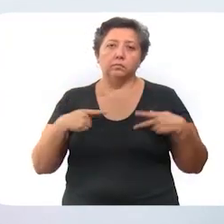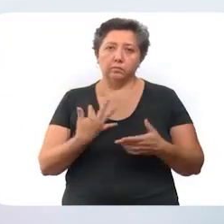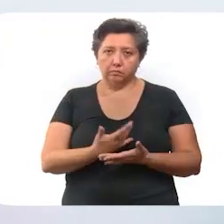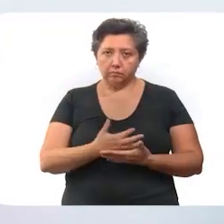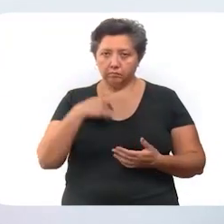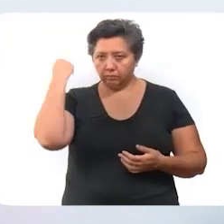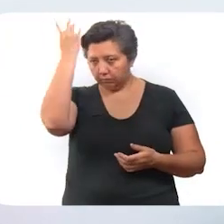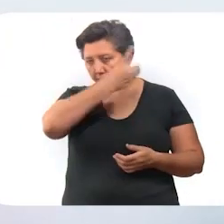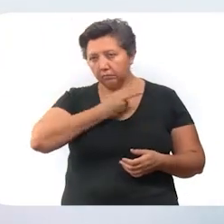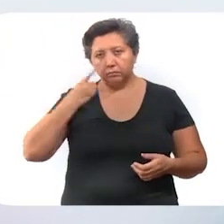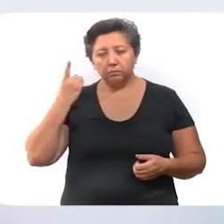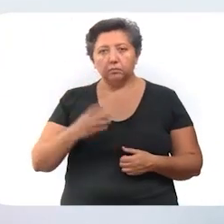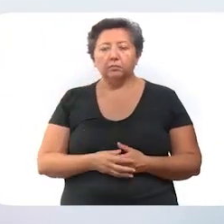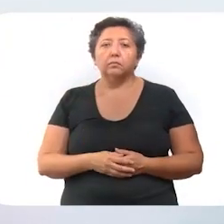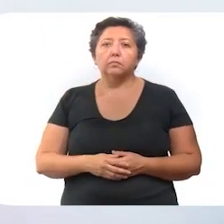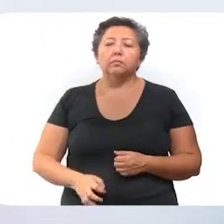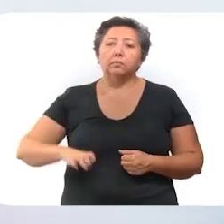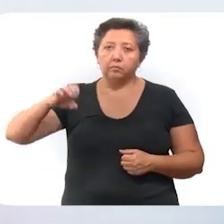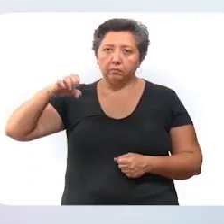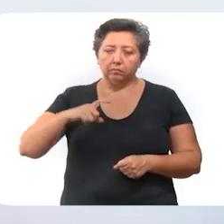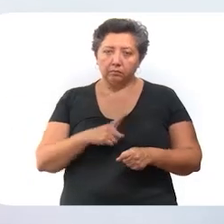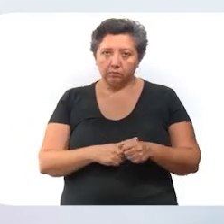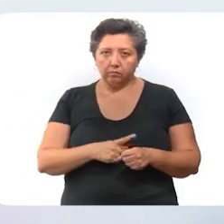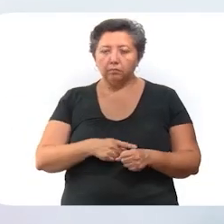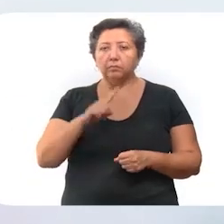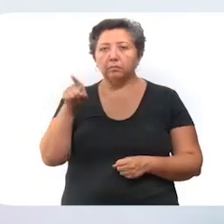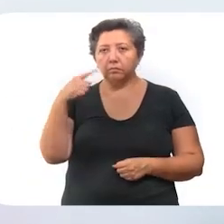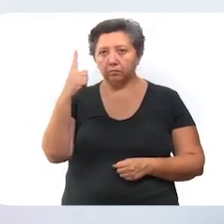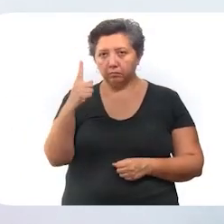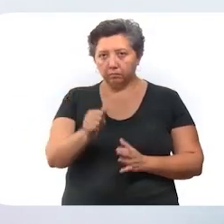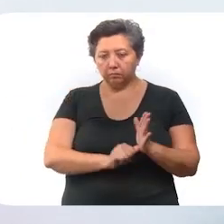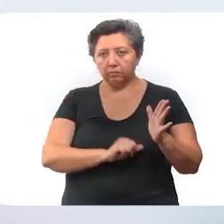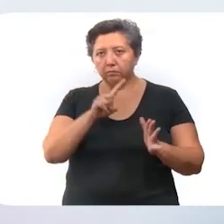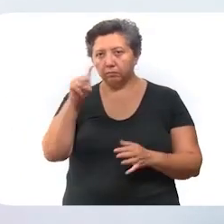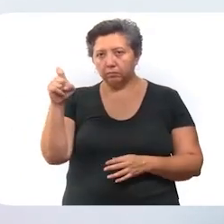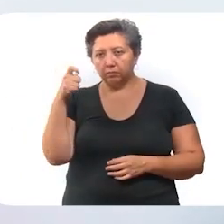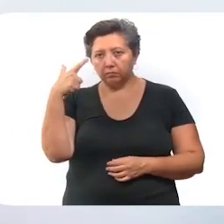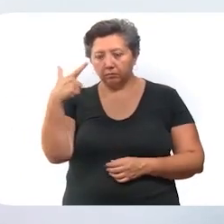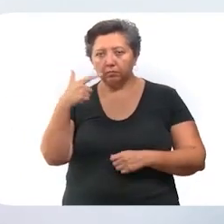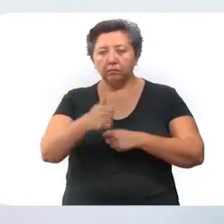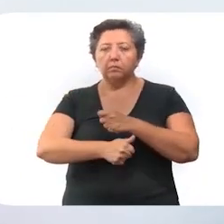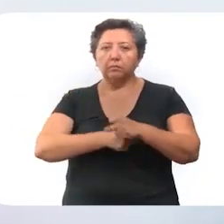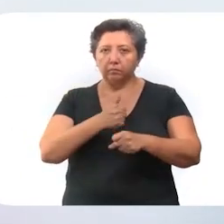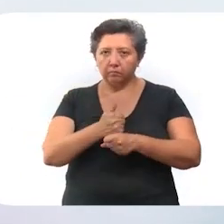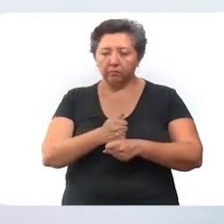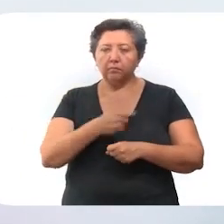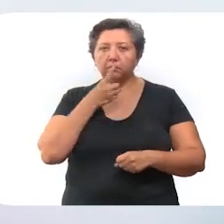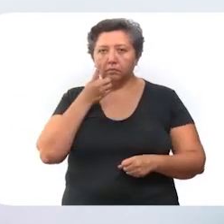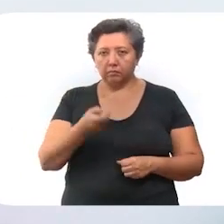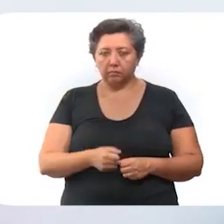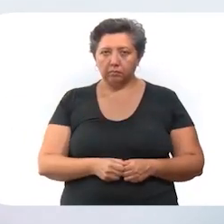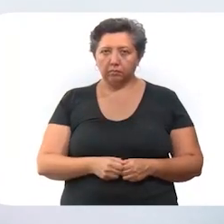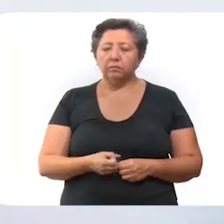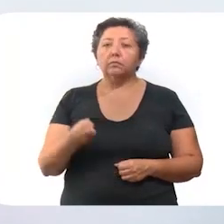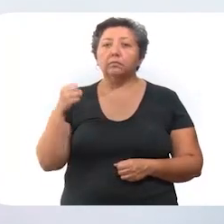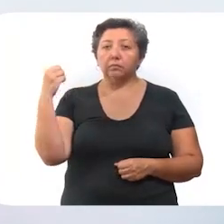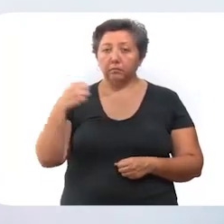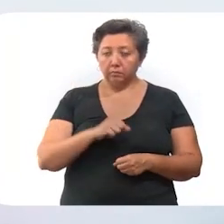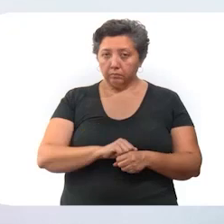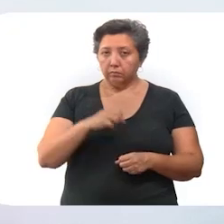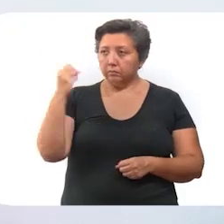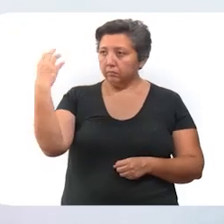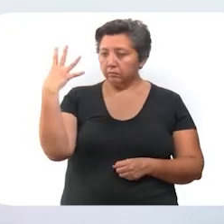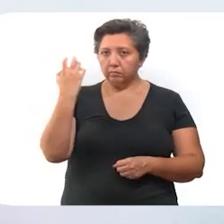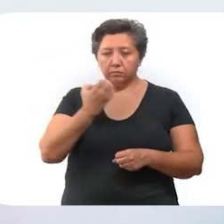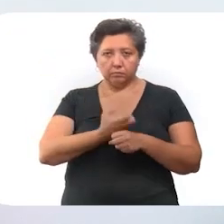otros pacientes a la espera de diagnóstico. El rango de edad de los casos es de un mes a 107 años. Los indicadores semanales